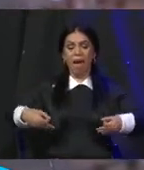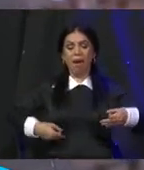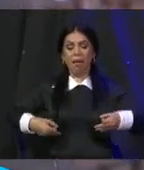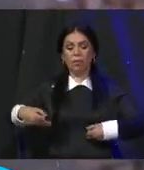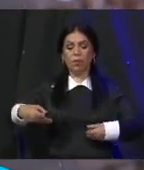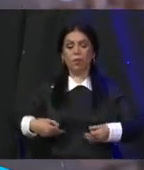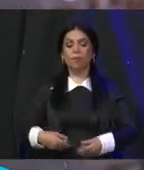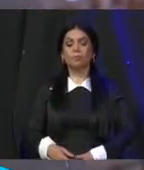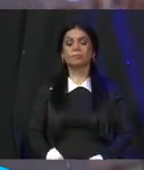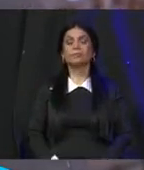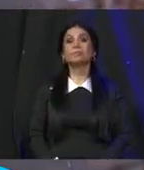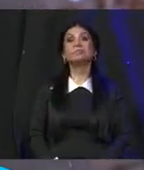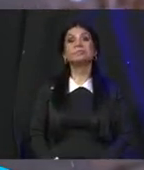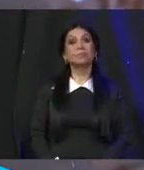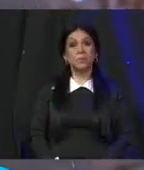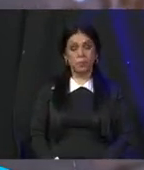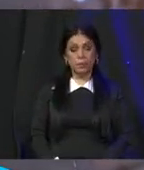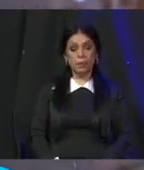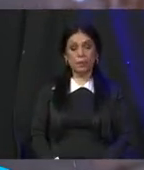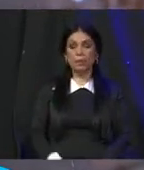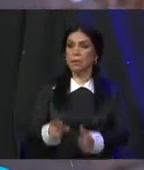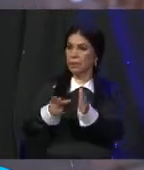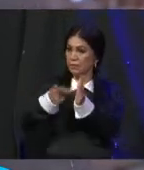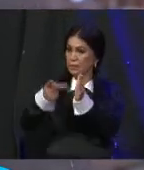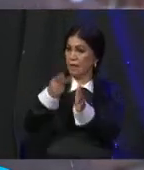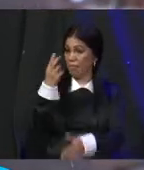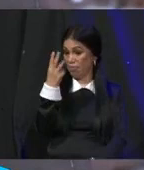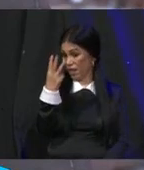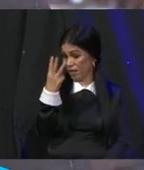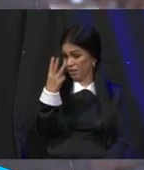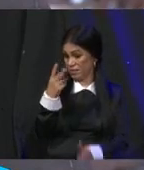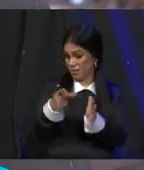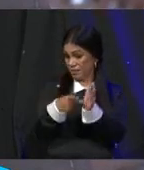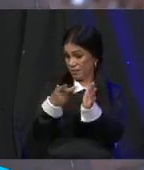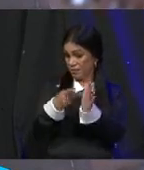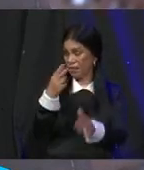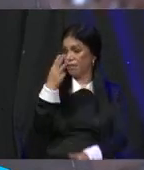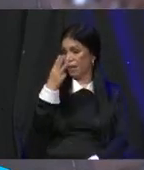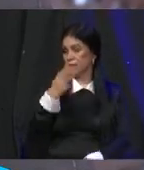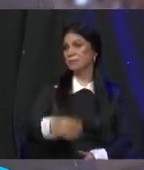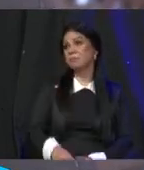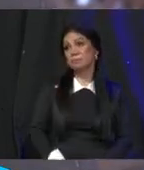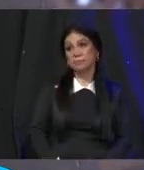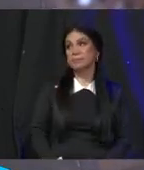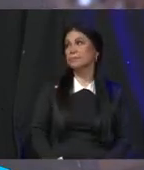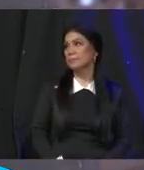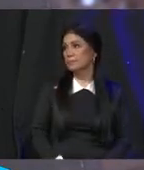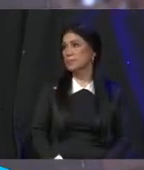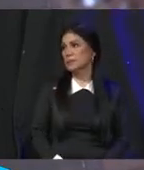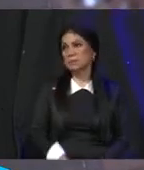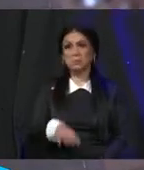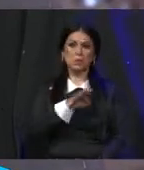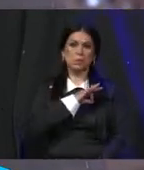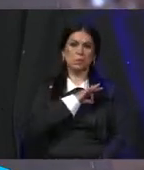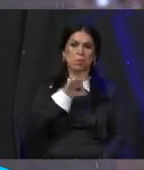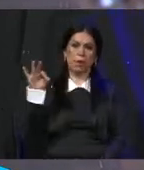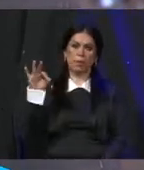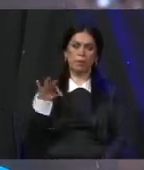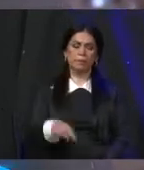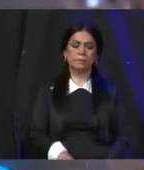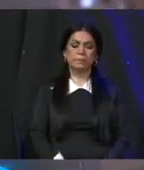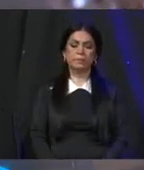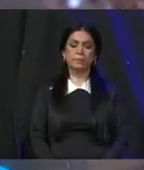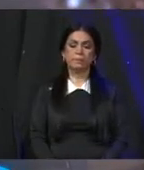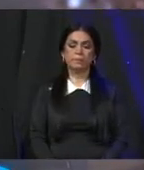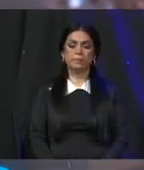ahí. 800 por ahí. Y lo hicimos tres veces, un show, hicimos tres shows ahí. Y entonces de ahí dije, bueno, ya hicimos el Silvia Pinal, se me